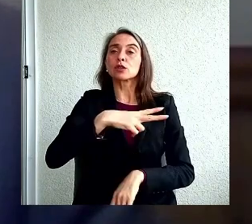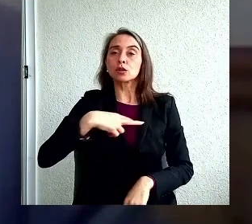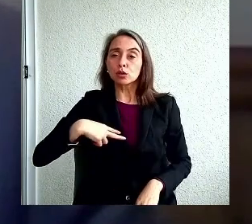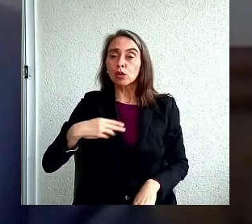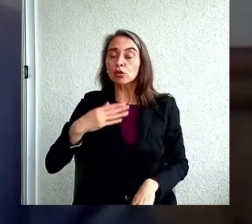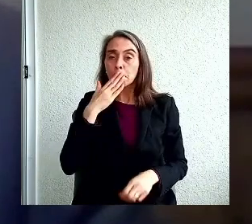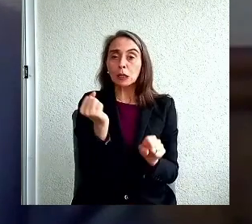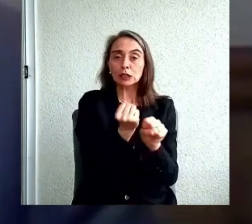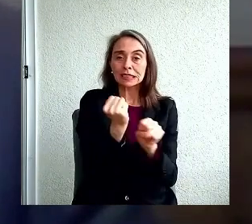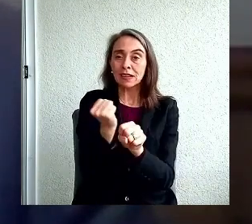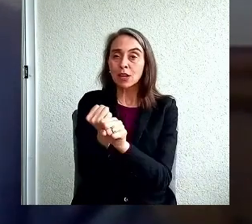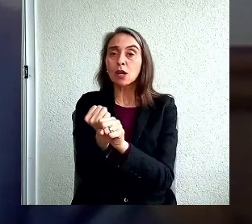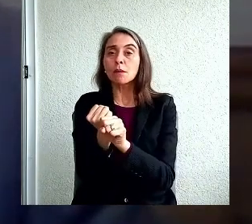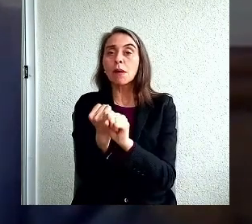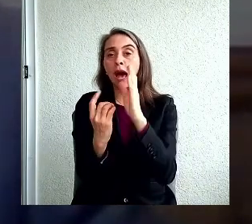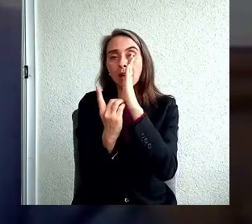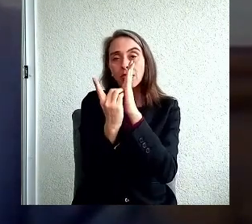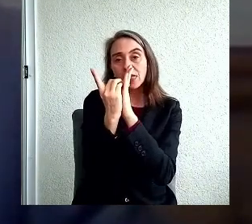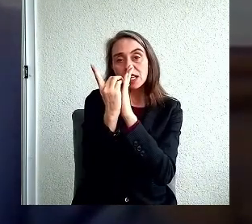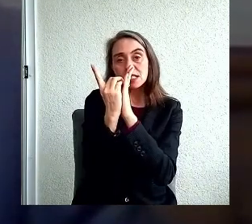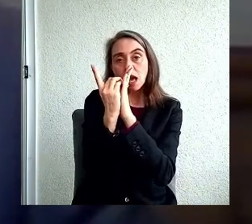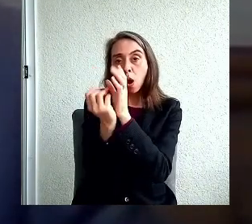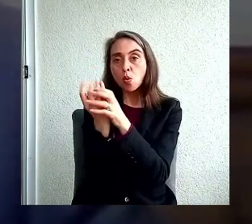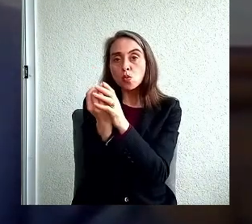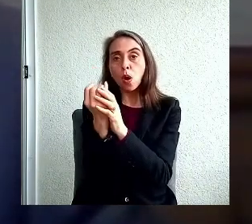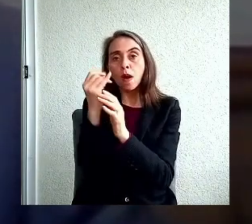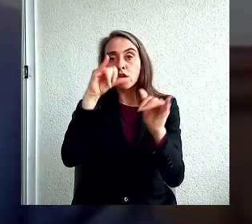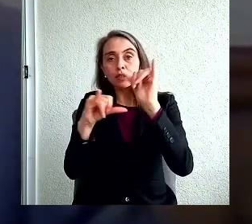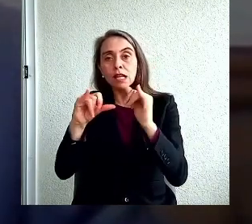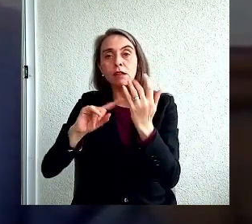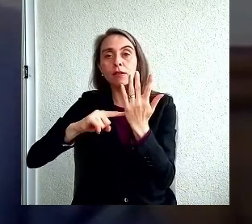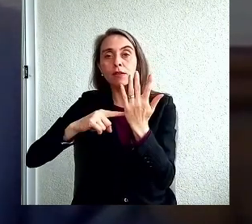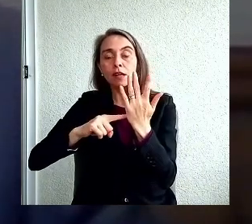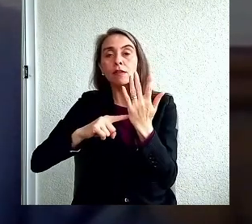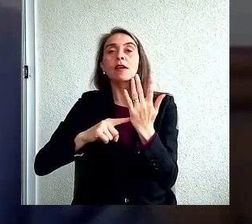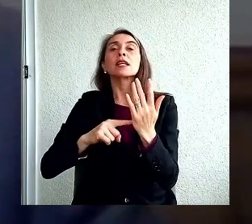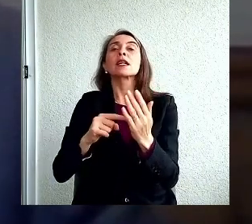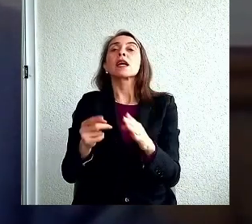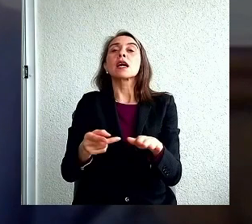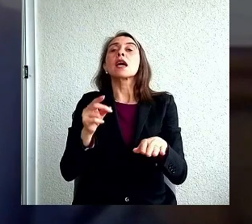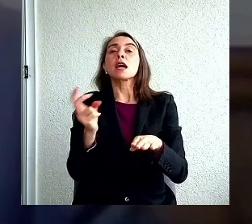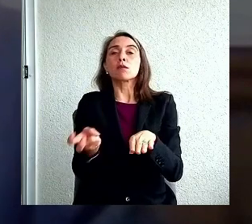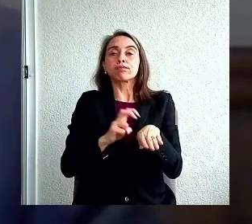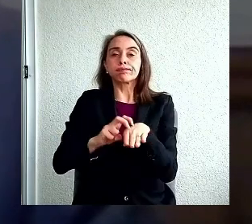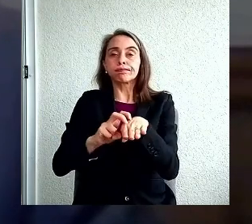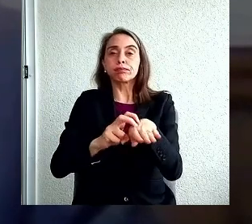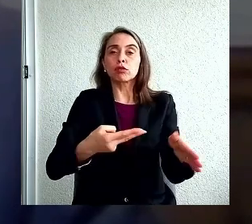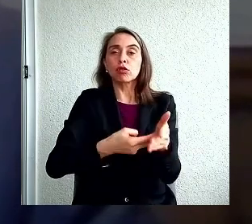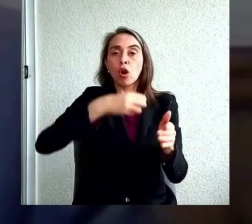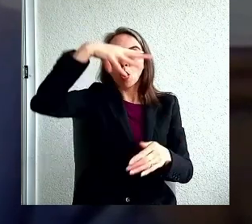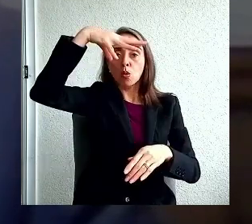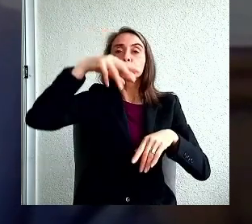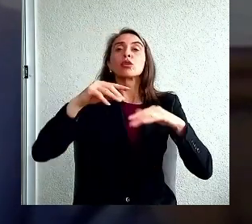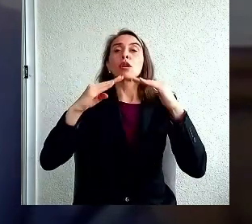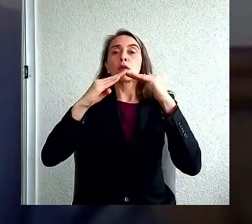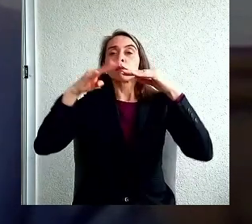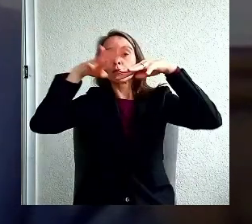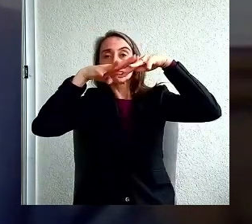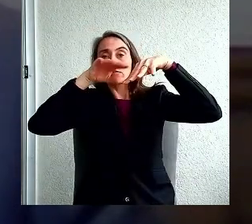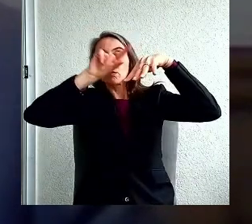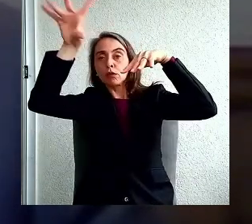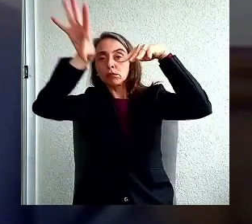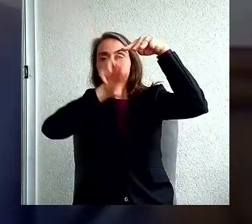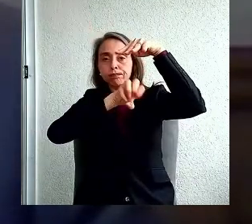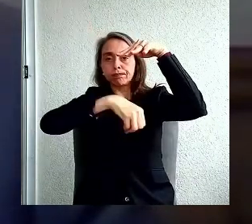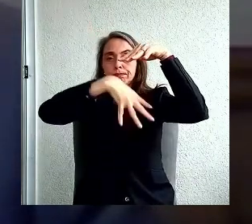científico-tecnológicos relativos a la electromovilidad, sistemas fotovoltaicos o el tratamiento de contaminantes. También hemos